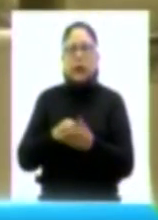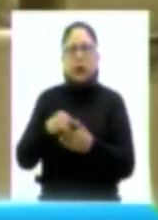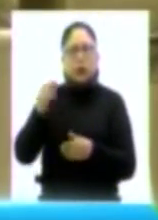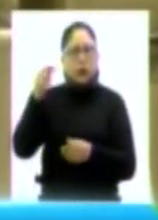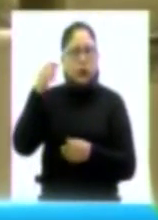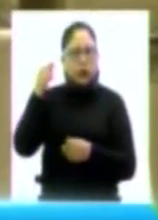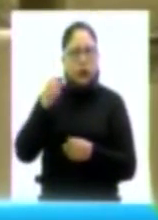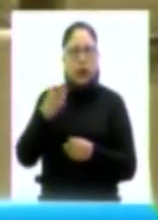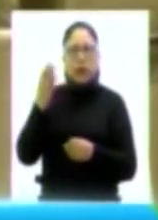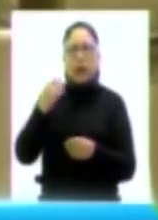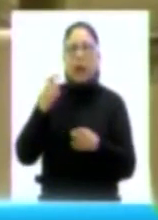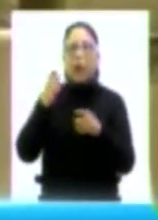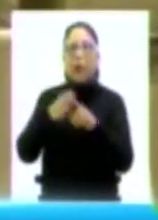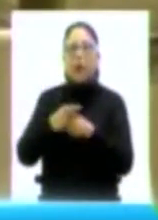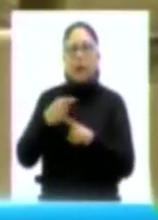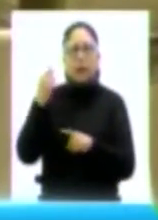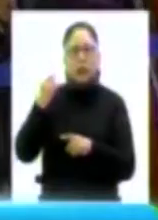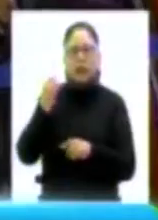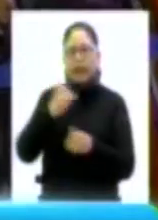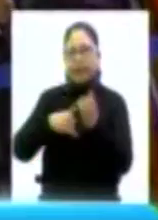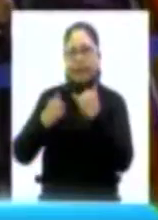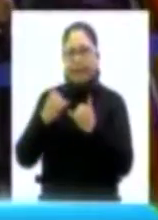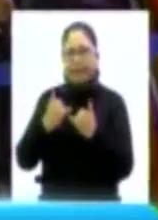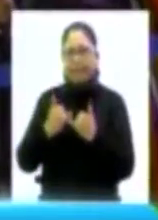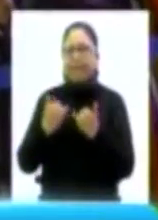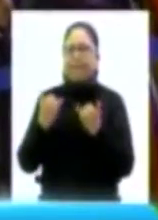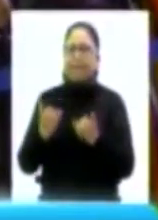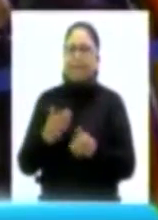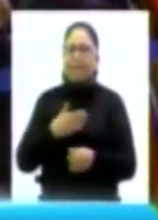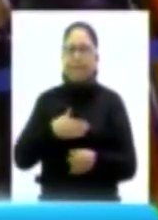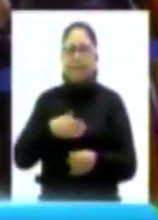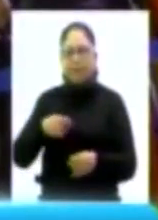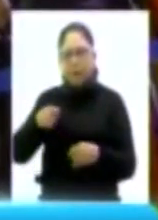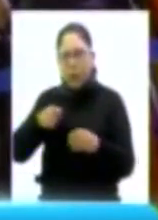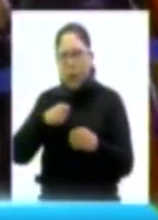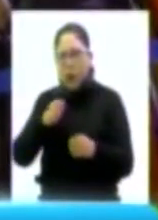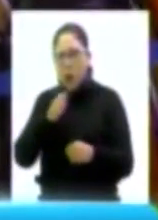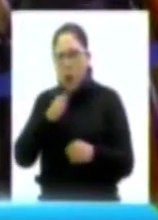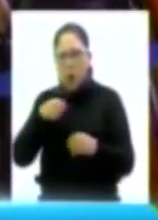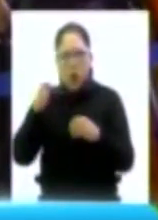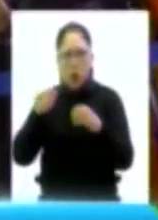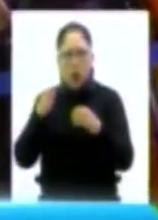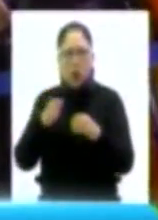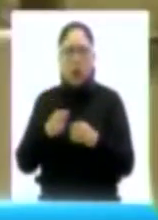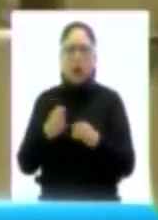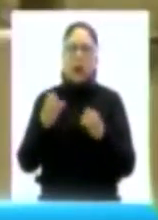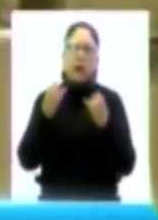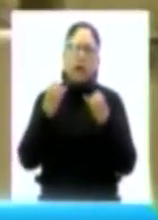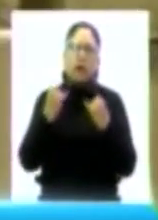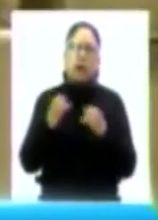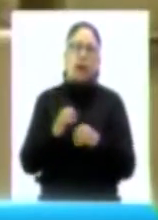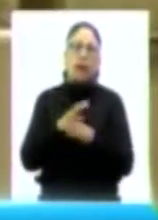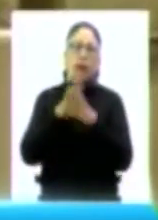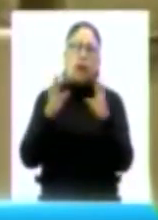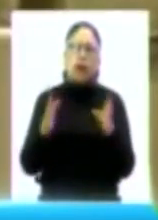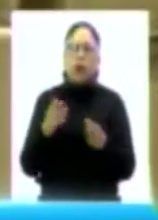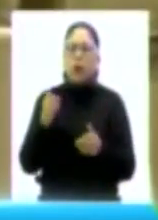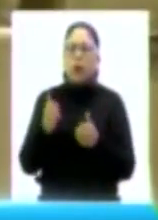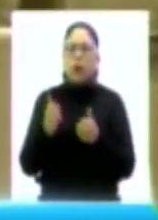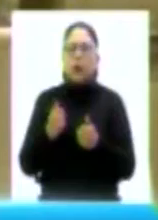pedimos a los medios de comunicación también una participación en esto, de que informemos adecuadamente lo que va a